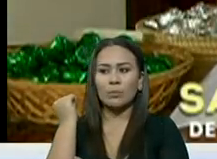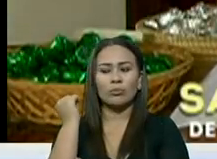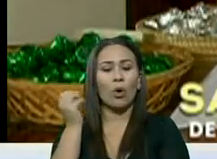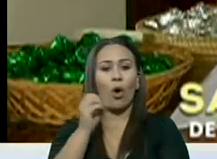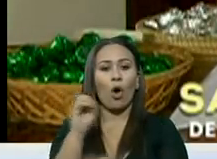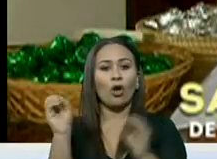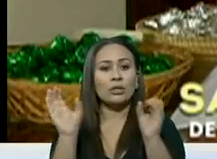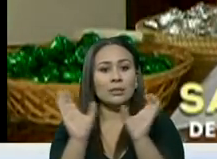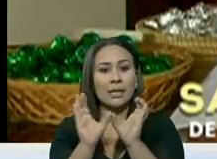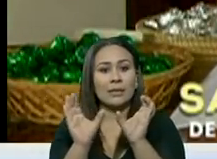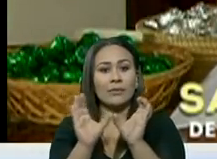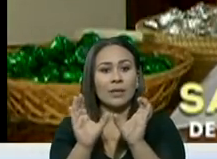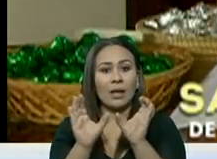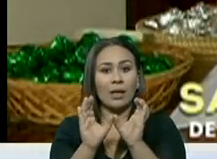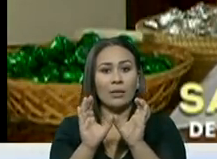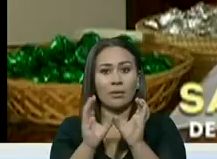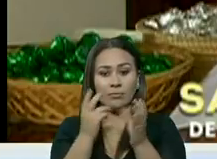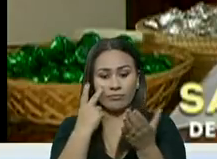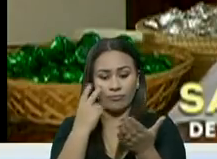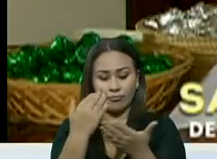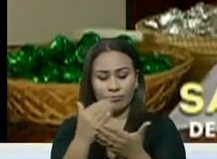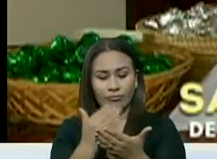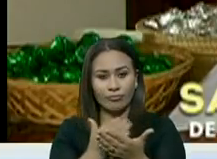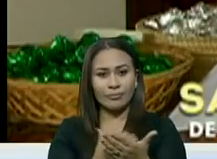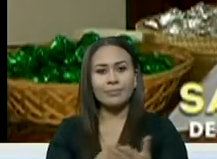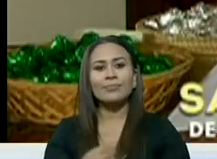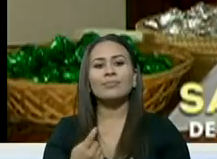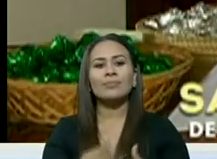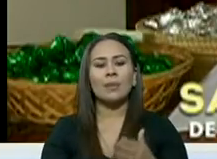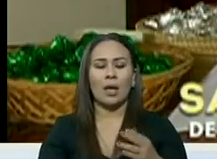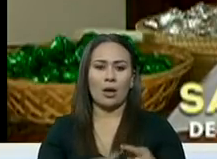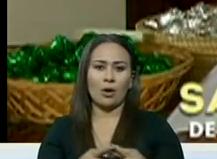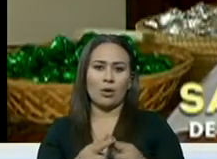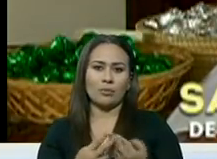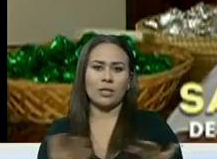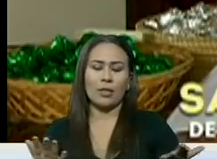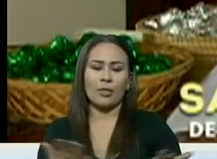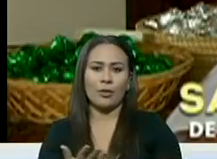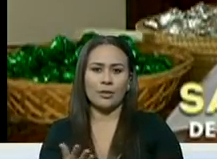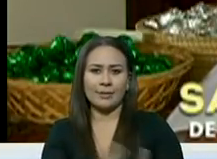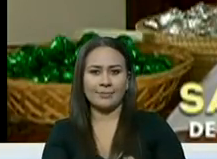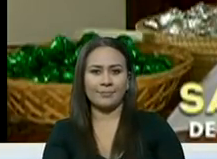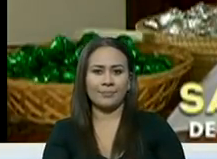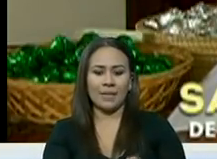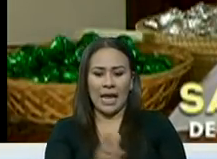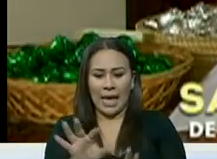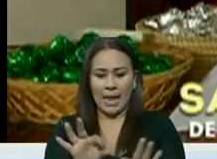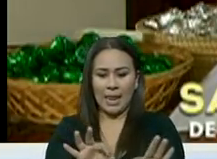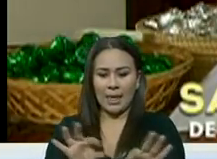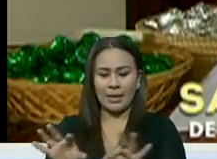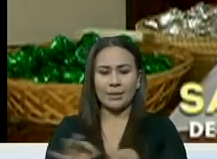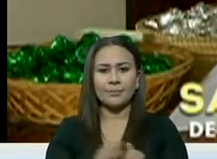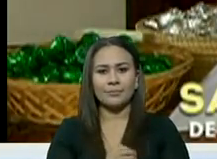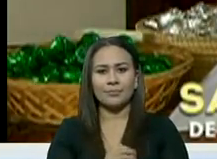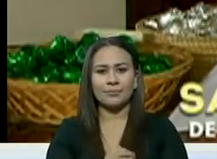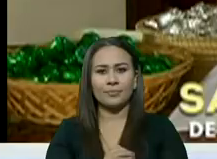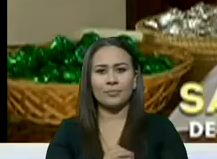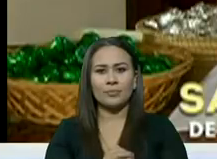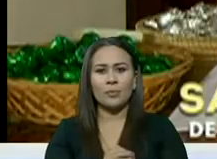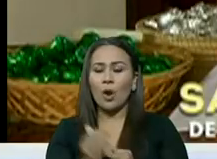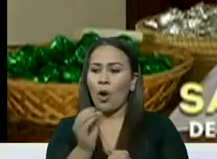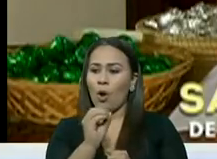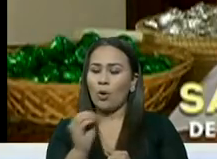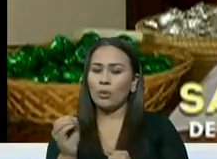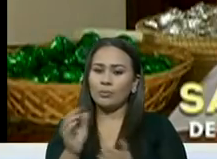certificada, va directamente al procesamiento, que comienza en el escogido, en el